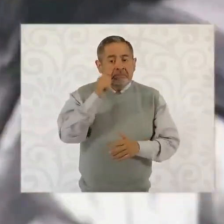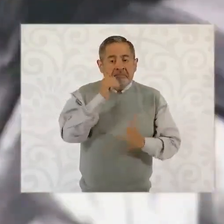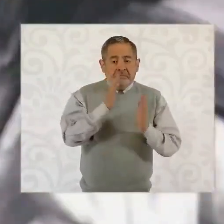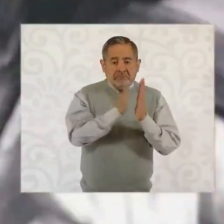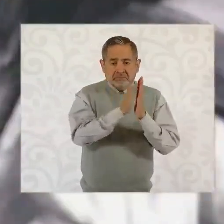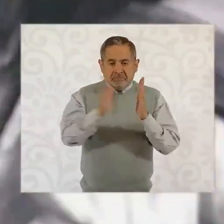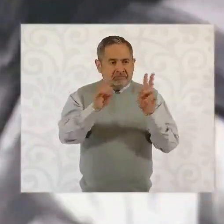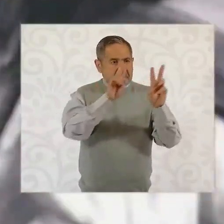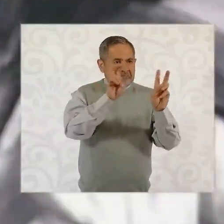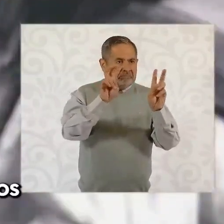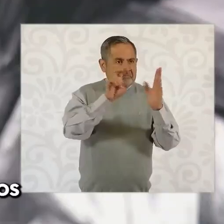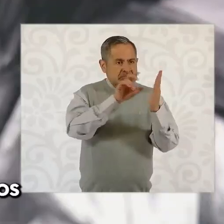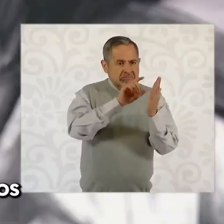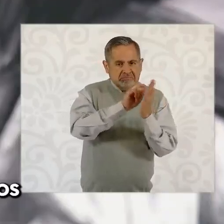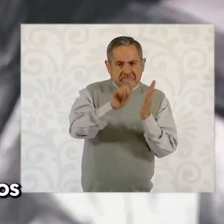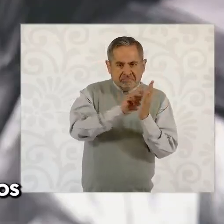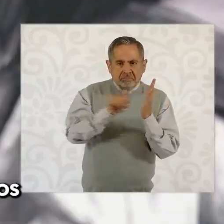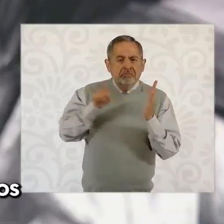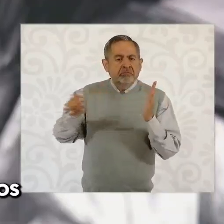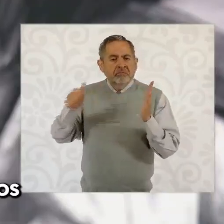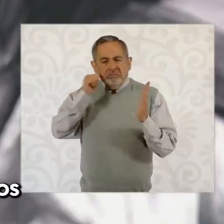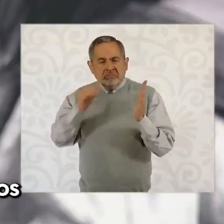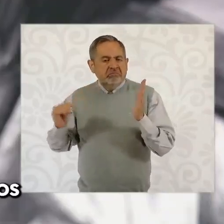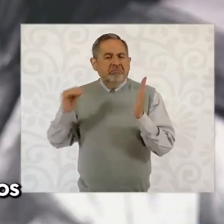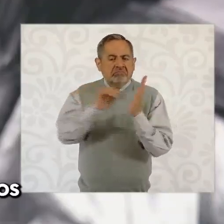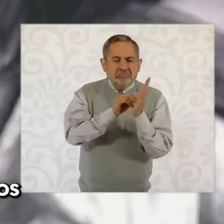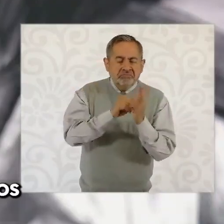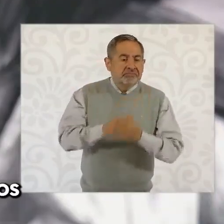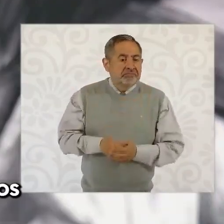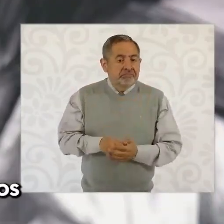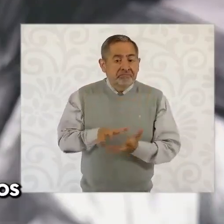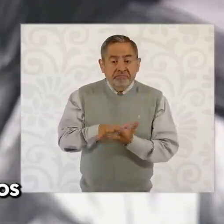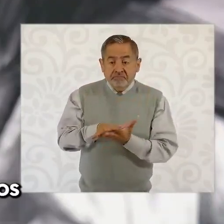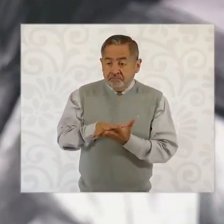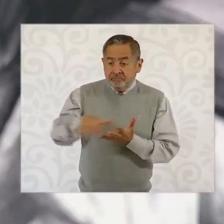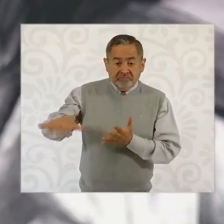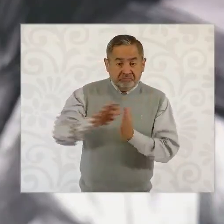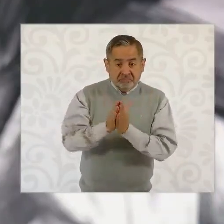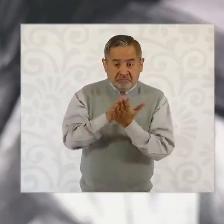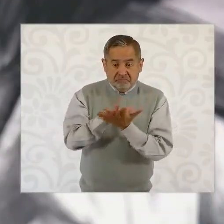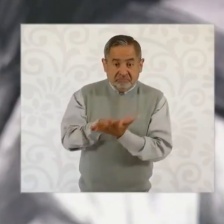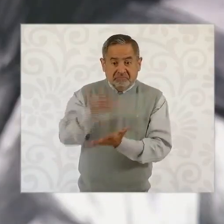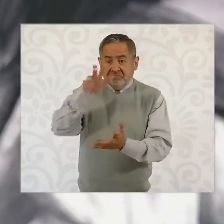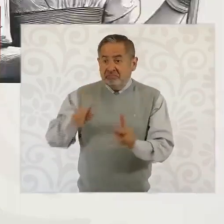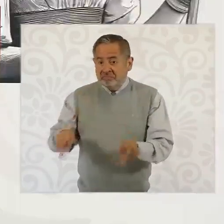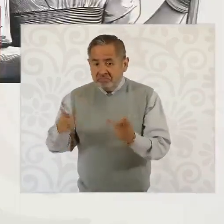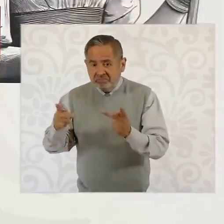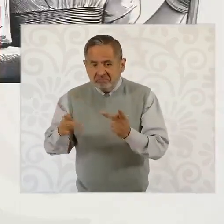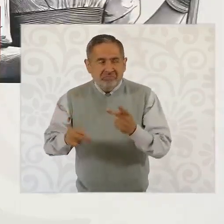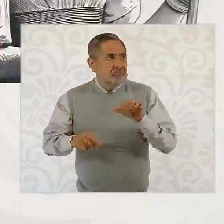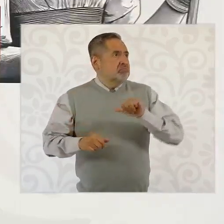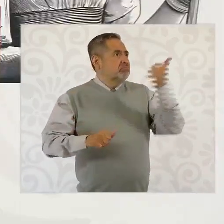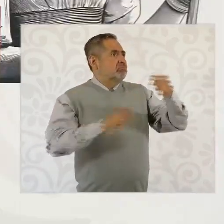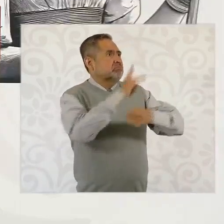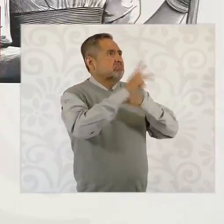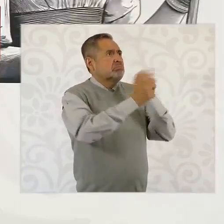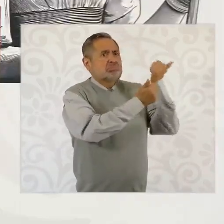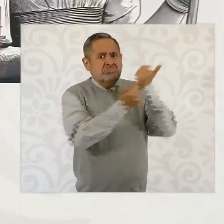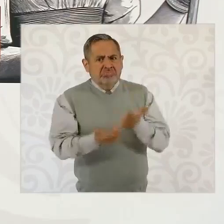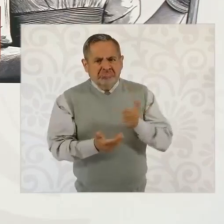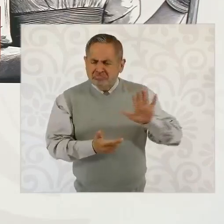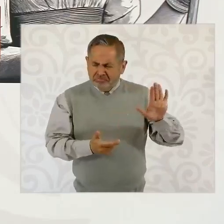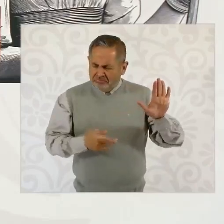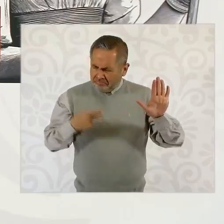todos los títulos, ella establece: la mayoría de los libros científicos a la venta de nuestro país son extranjeros. Ello es reflejo